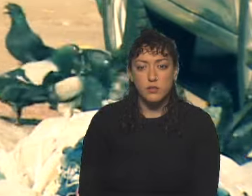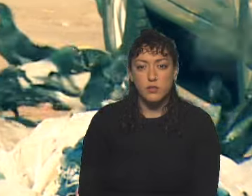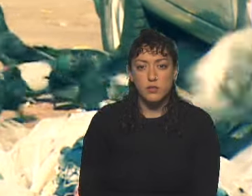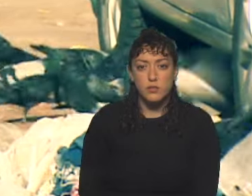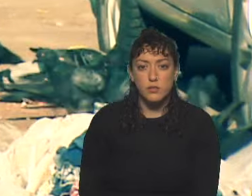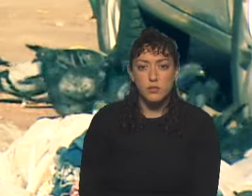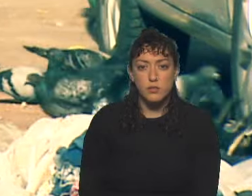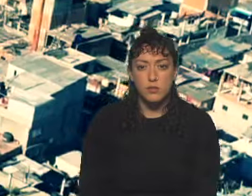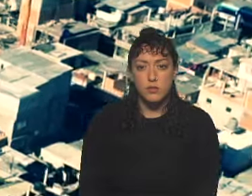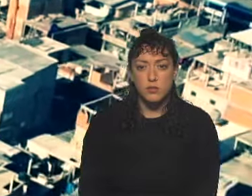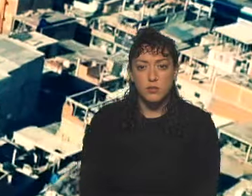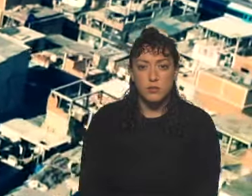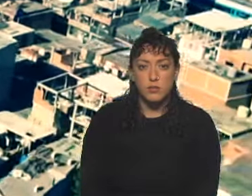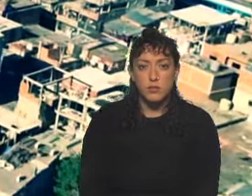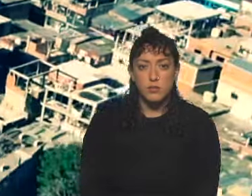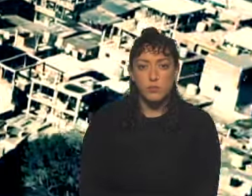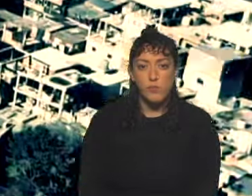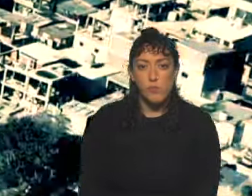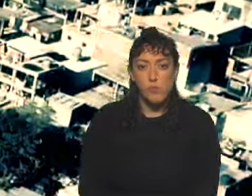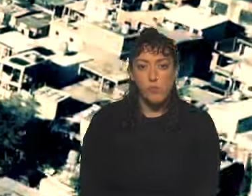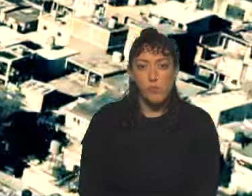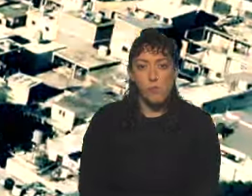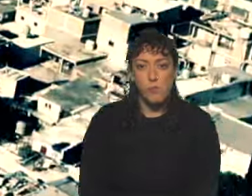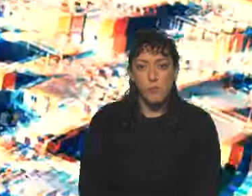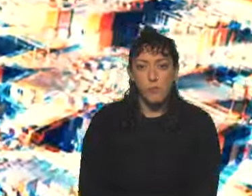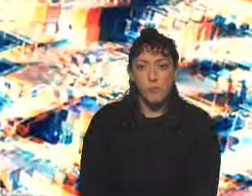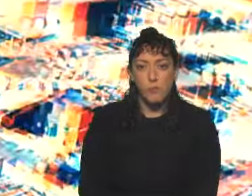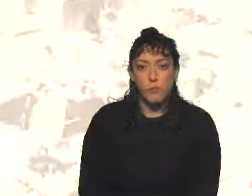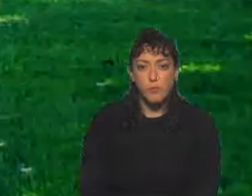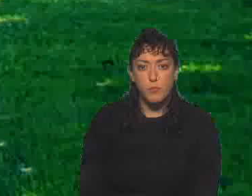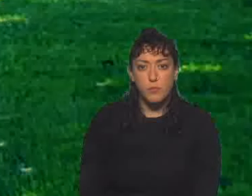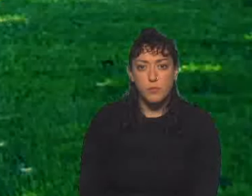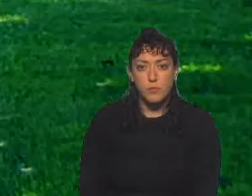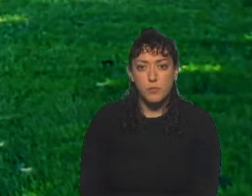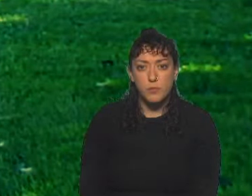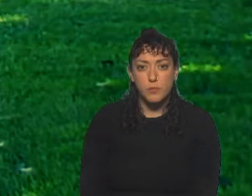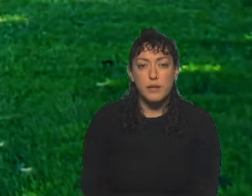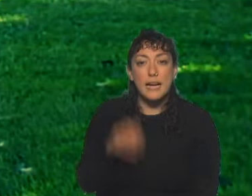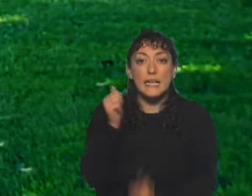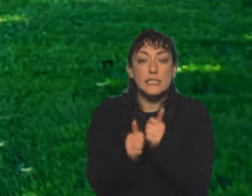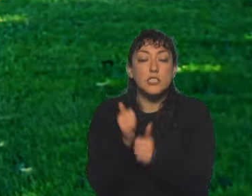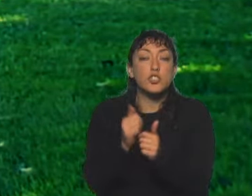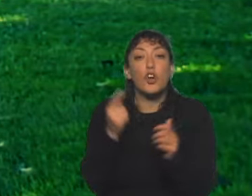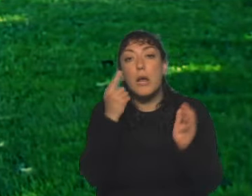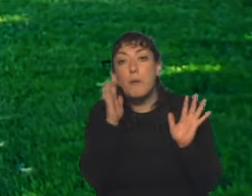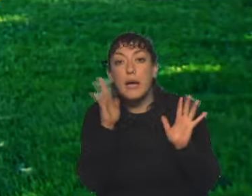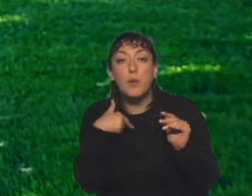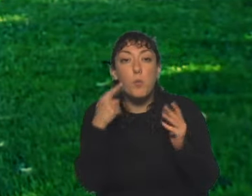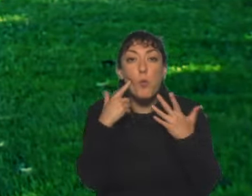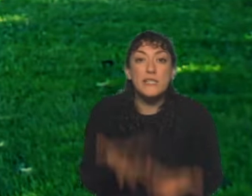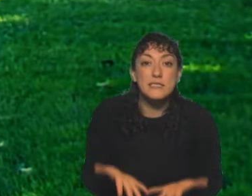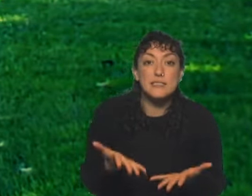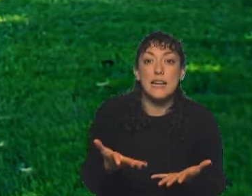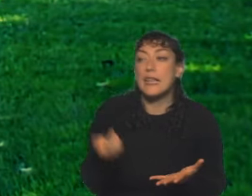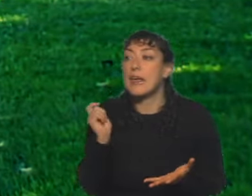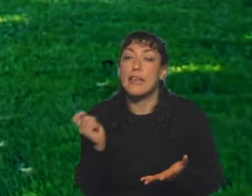La historia juzgará quién hizo qué, quién